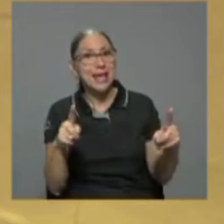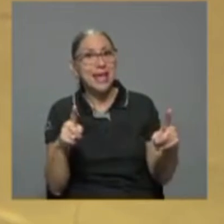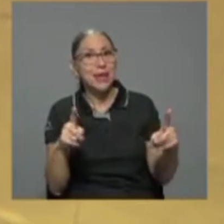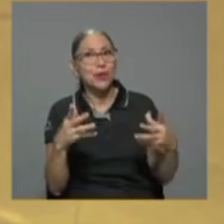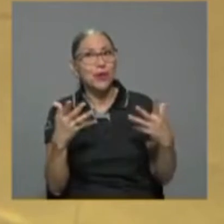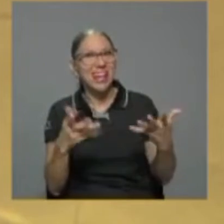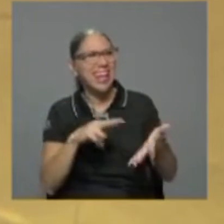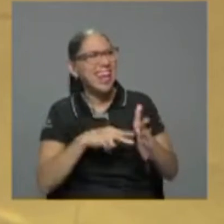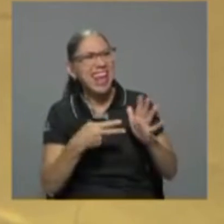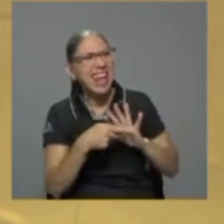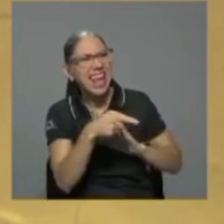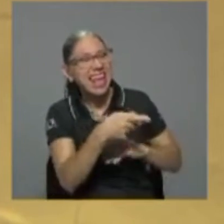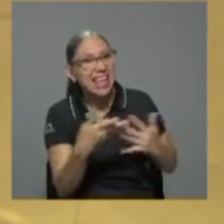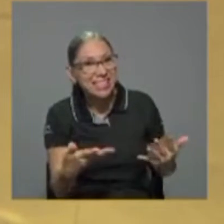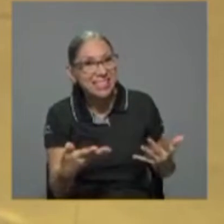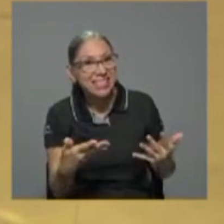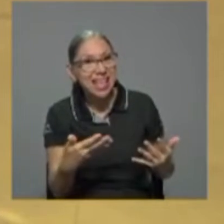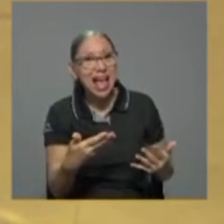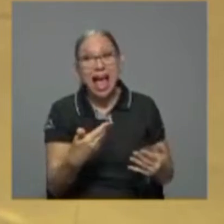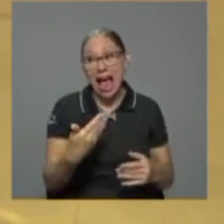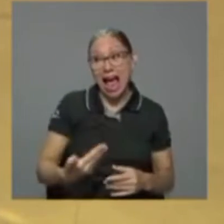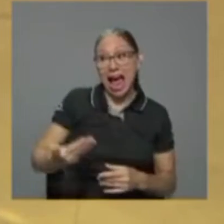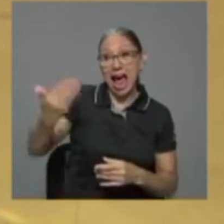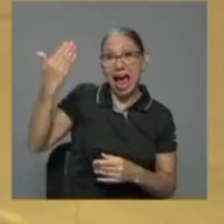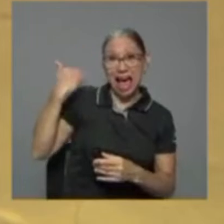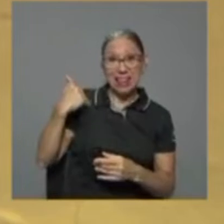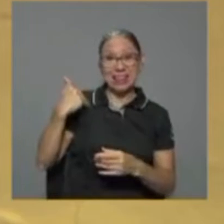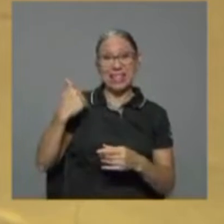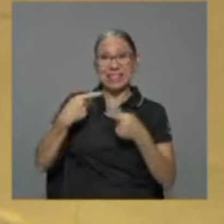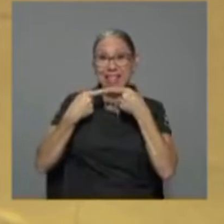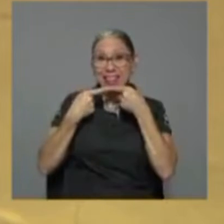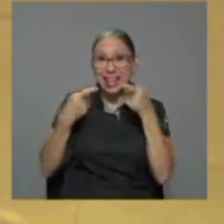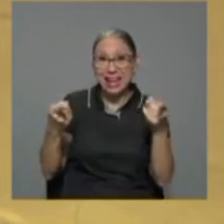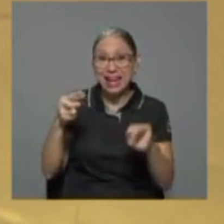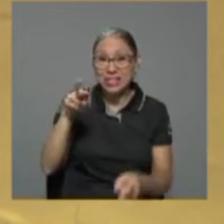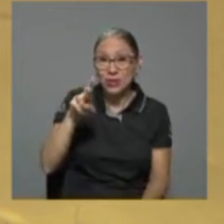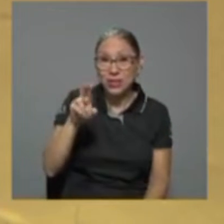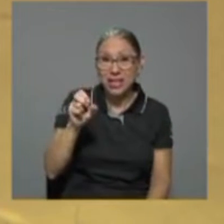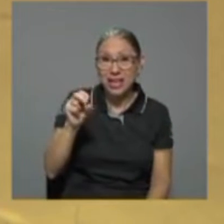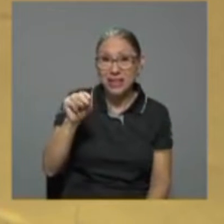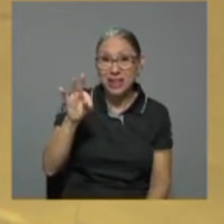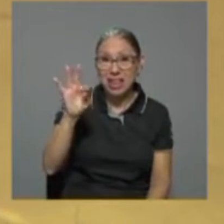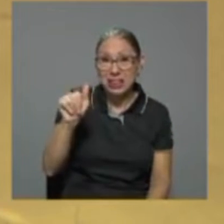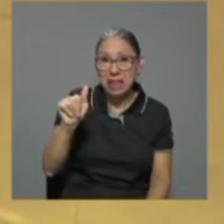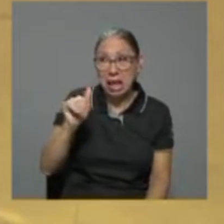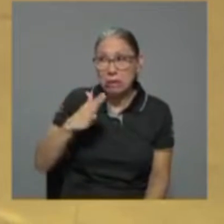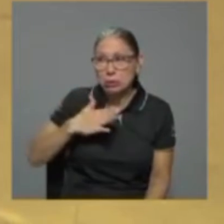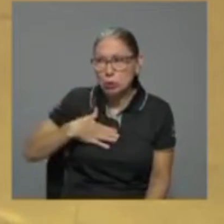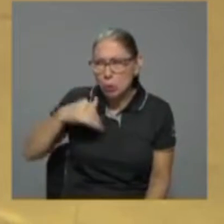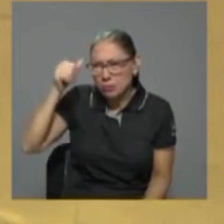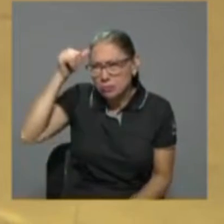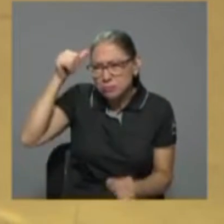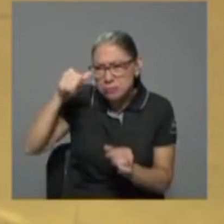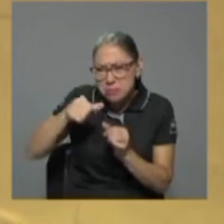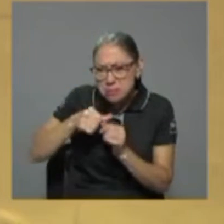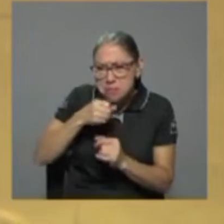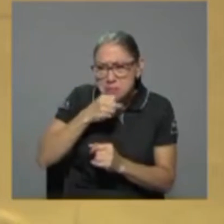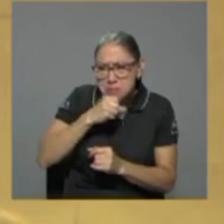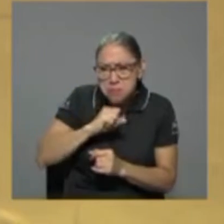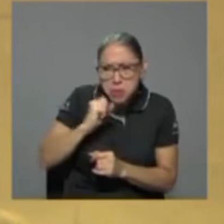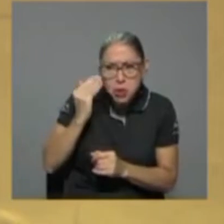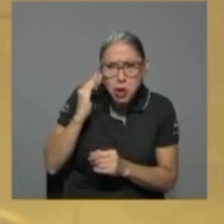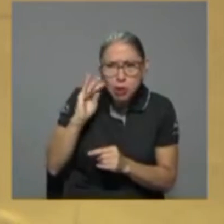meses de la declaración de renta, si mi memoria de anciano no es